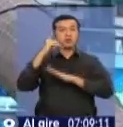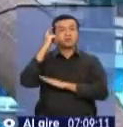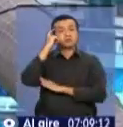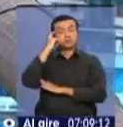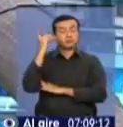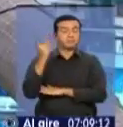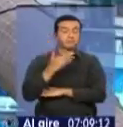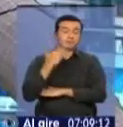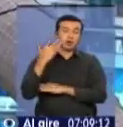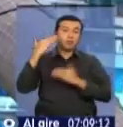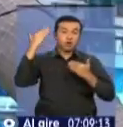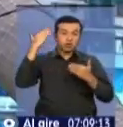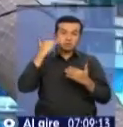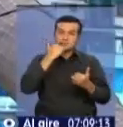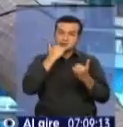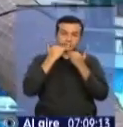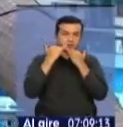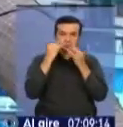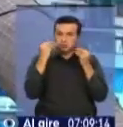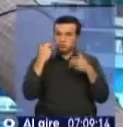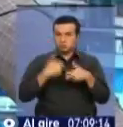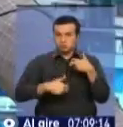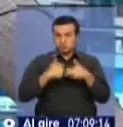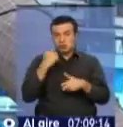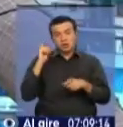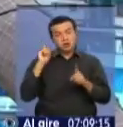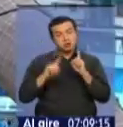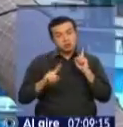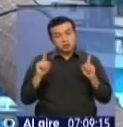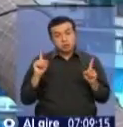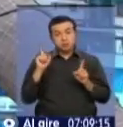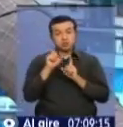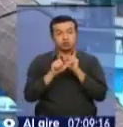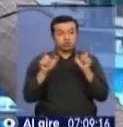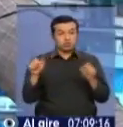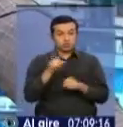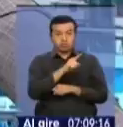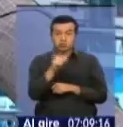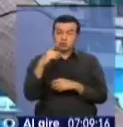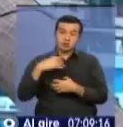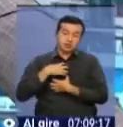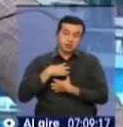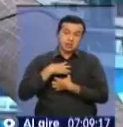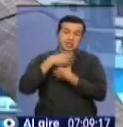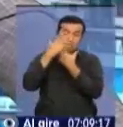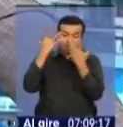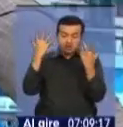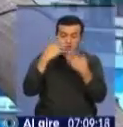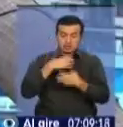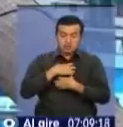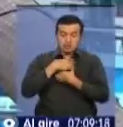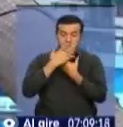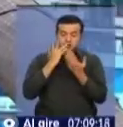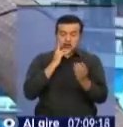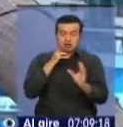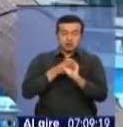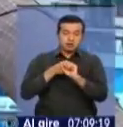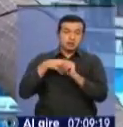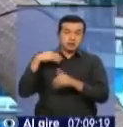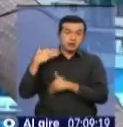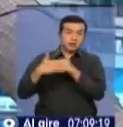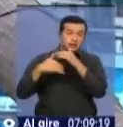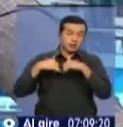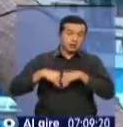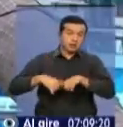vista político. Y a su vez hay cosas que la ciudadanía reclama participar activamente.